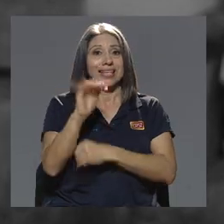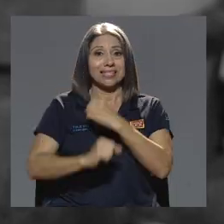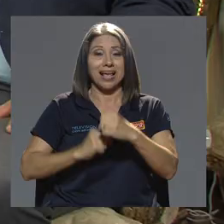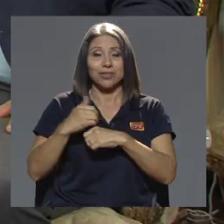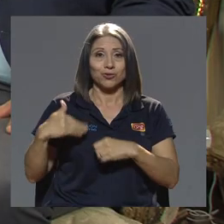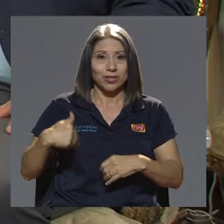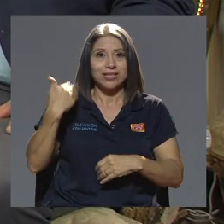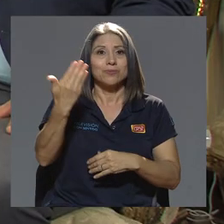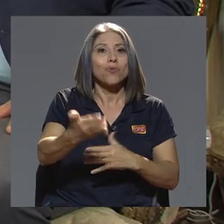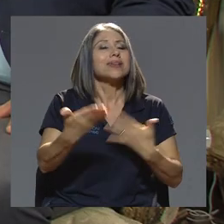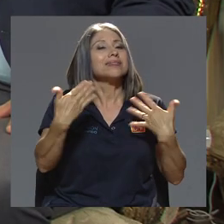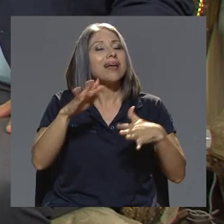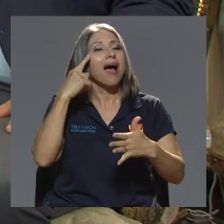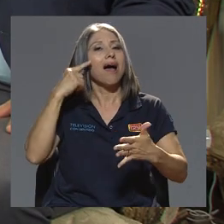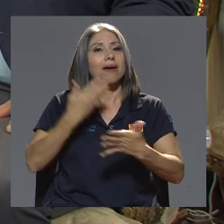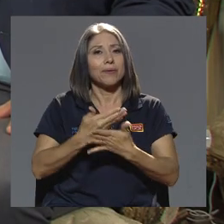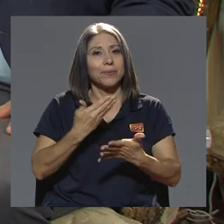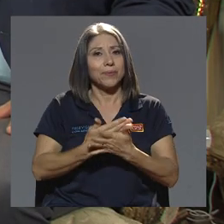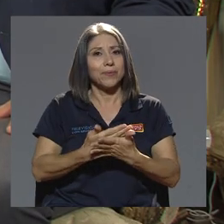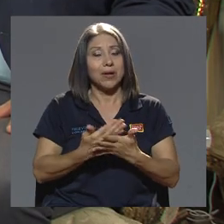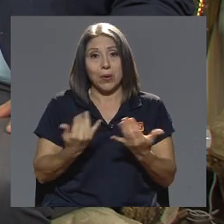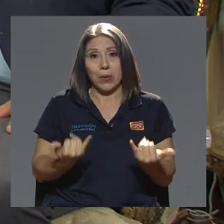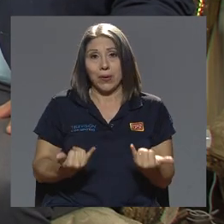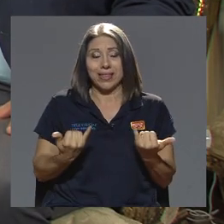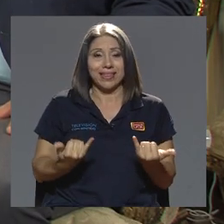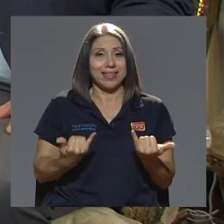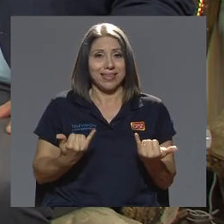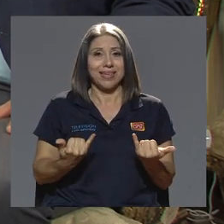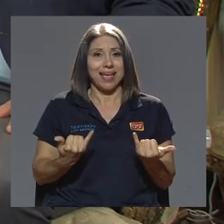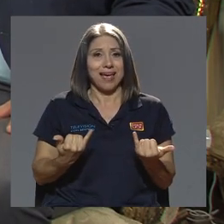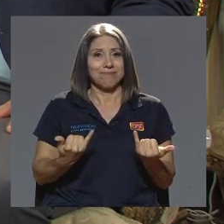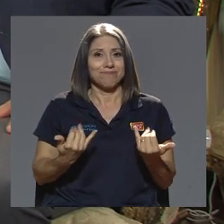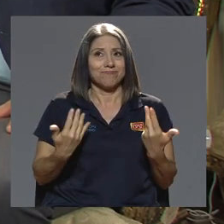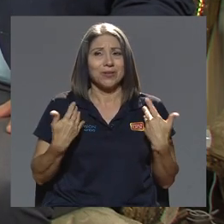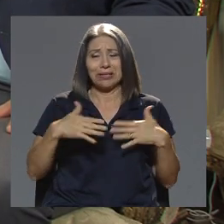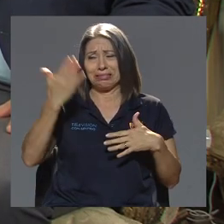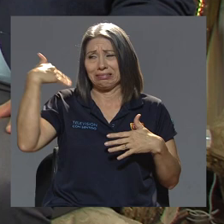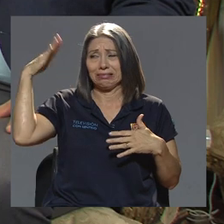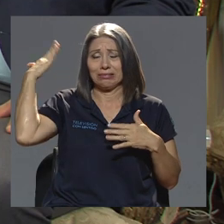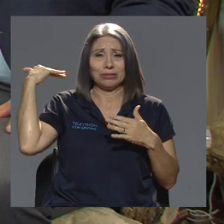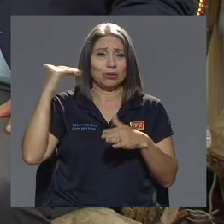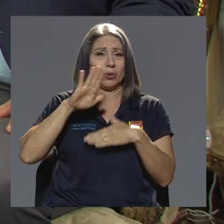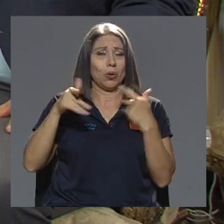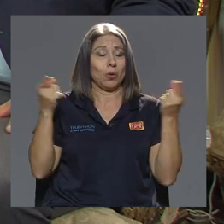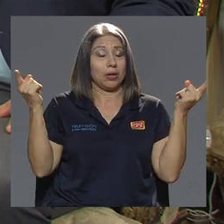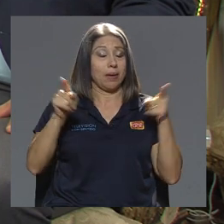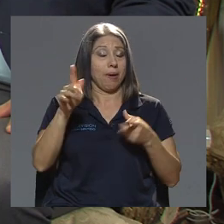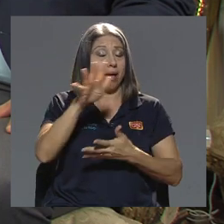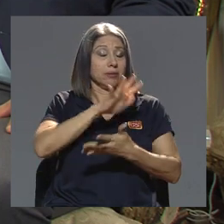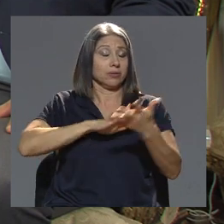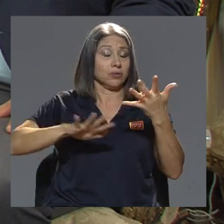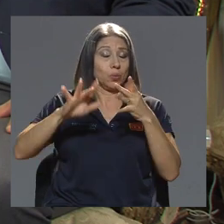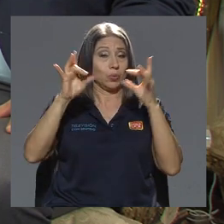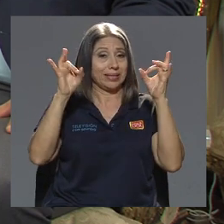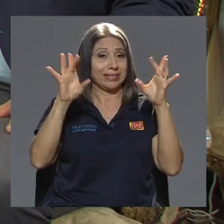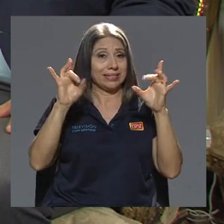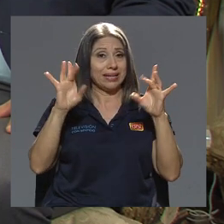después, donde hoy en día, después de todo ese escándalo terrible,